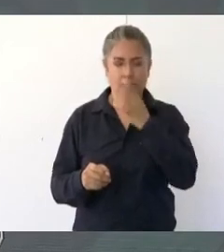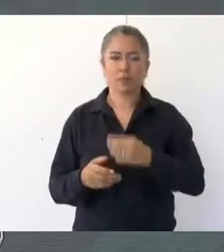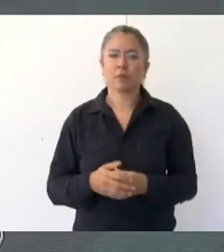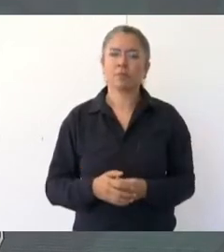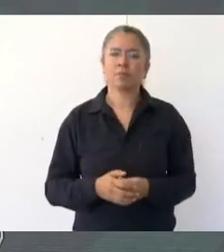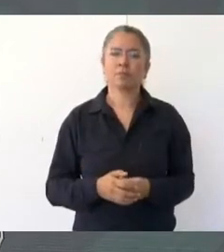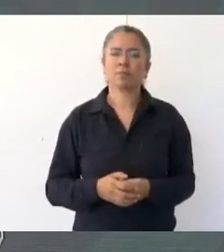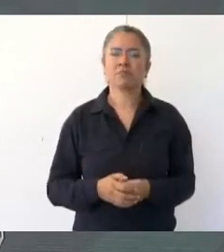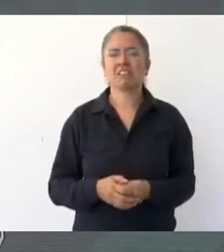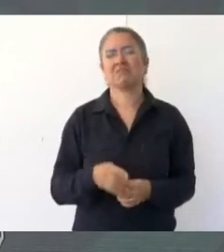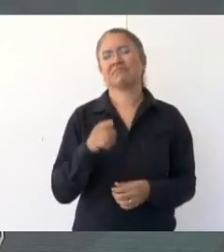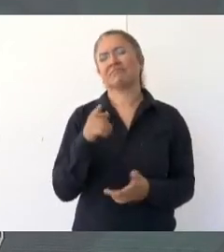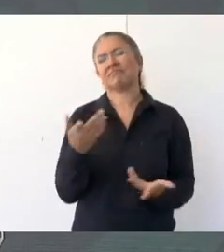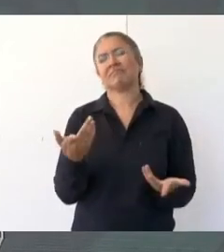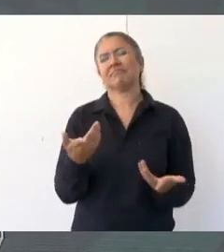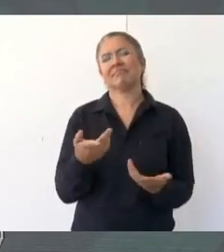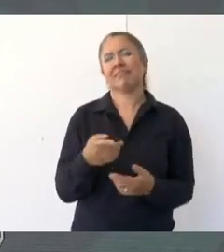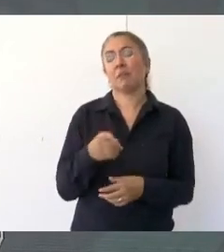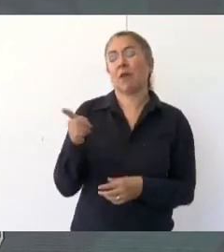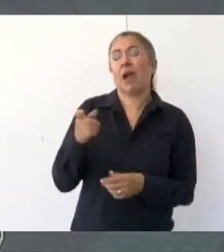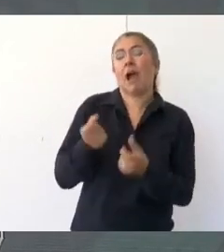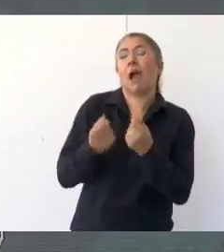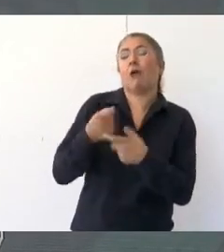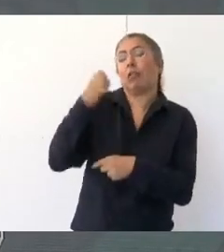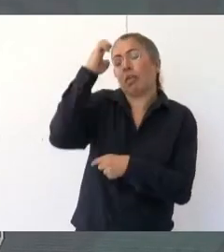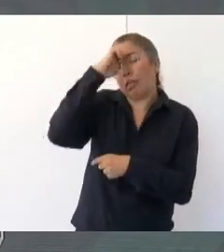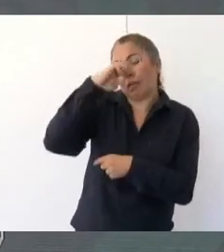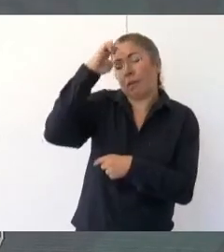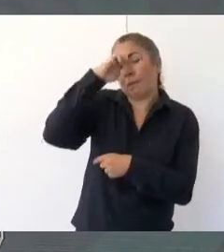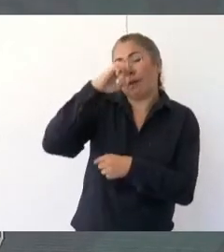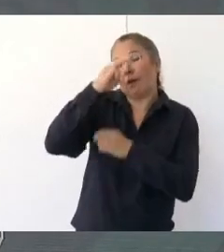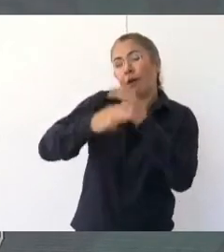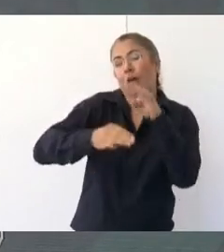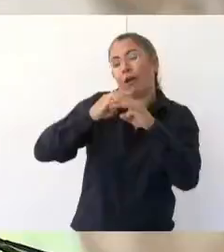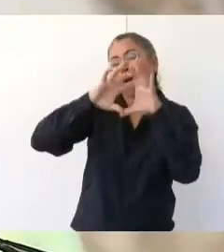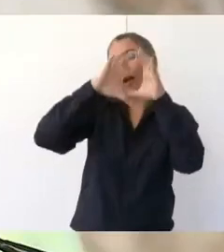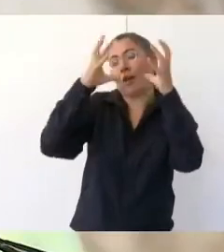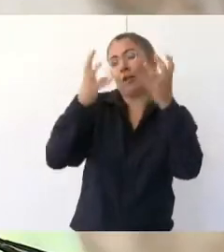les fallaron los cálculos a los expertos en el mundo